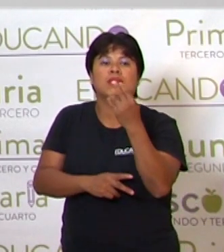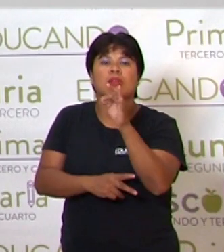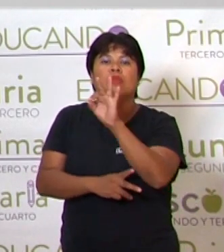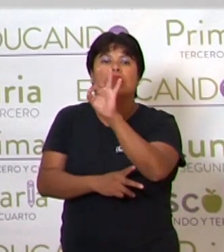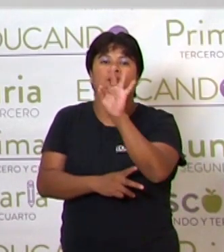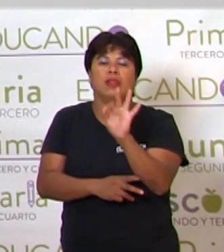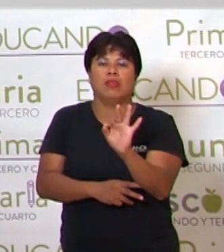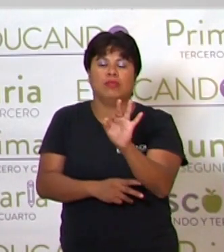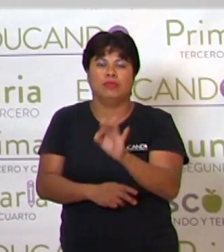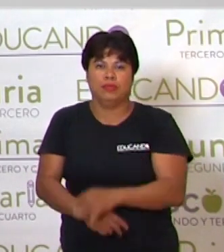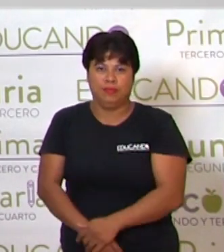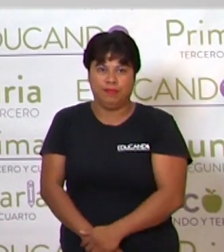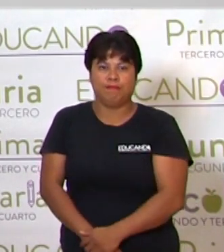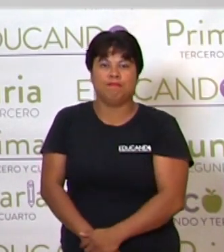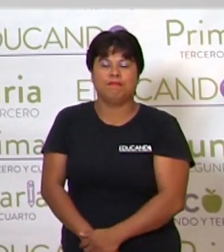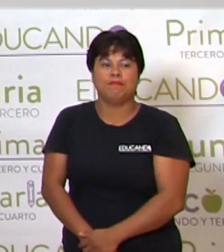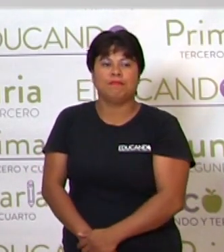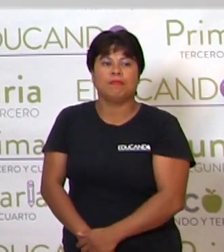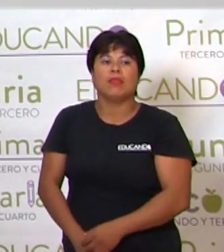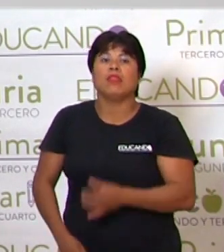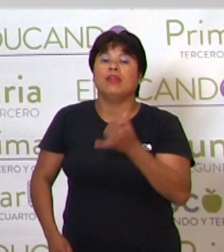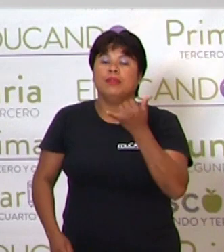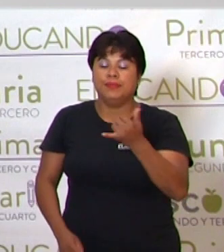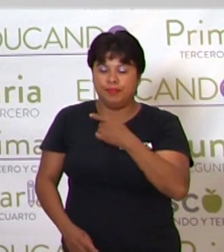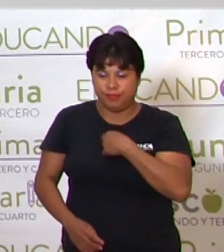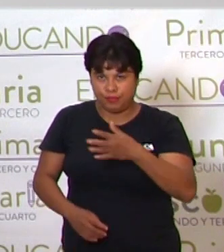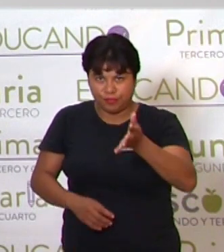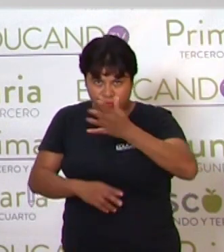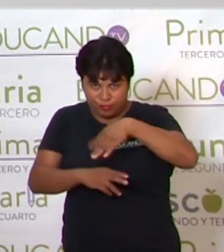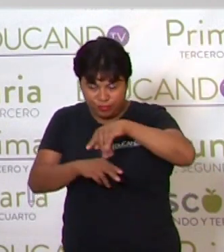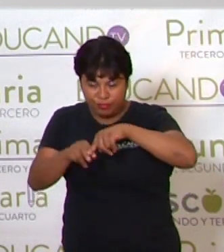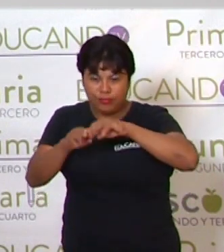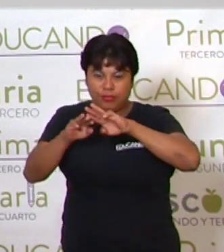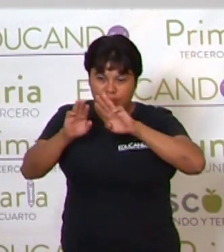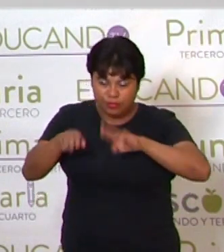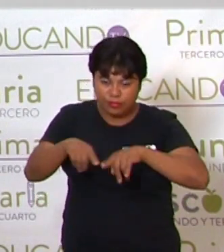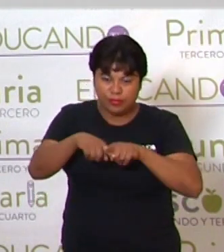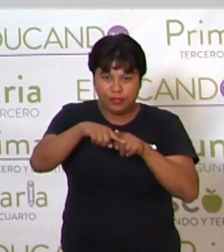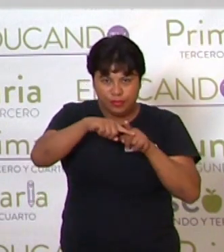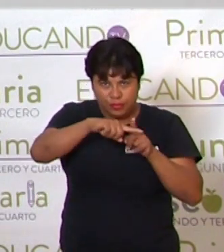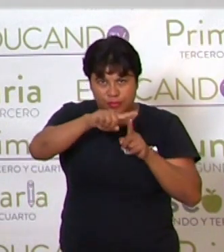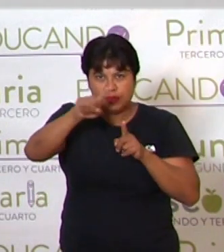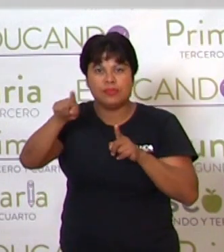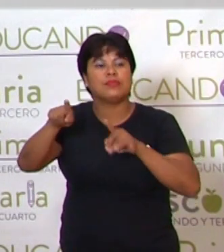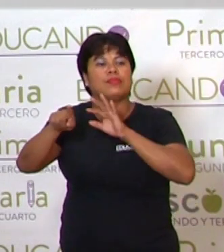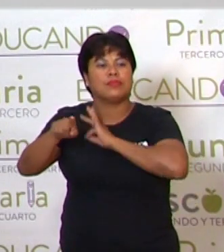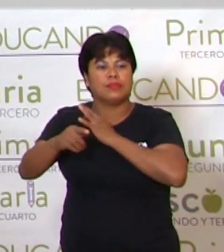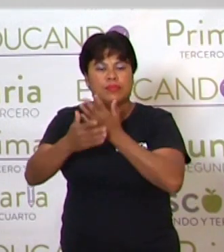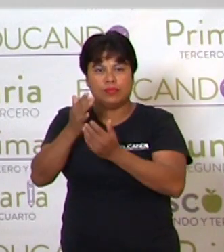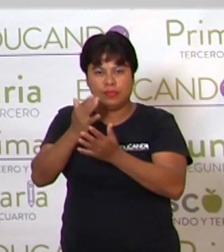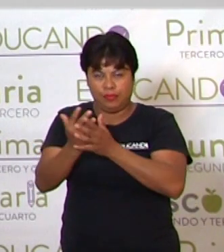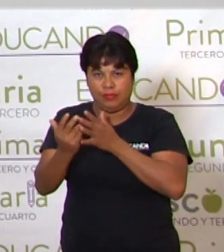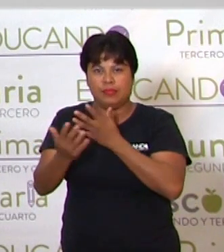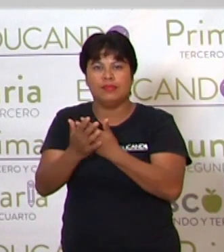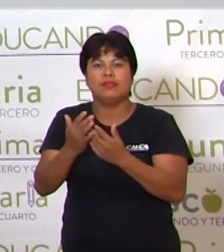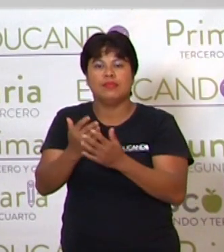25 grados. Y lo busco. Y ahora sí, ya lo puedo